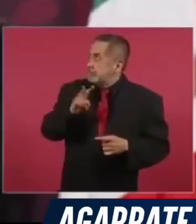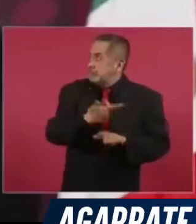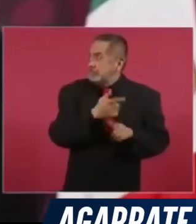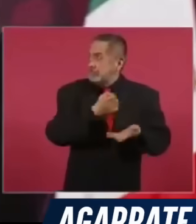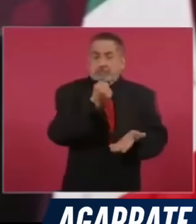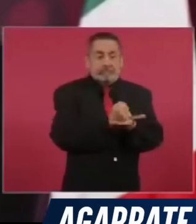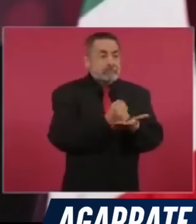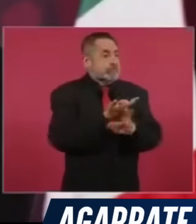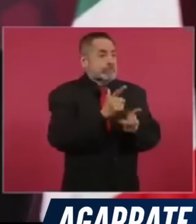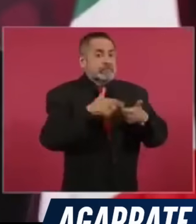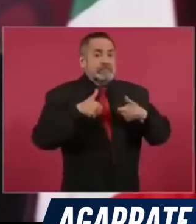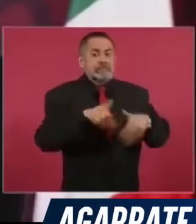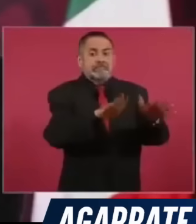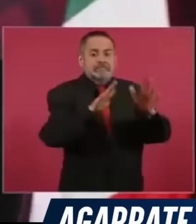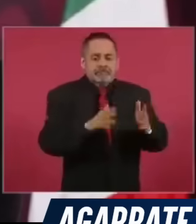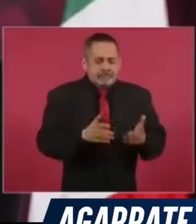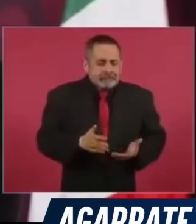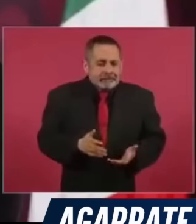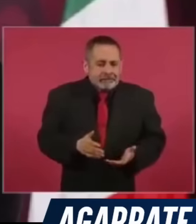Sabadazo